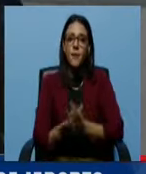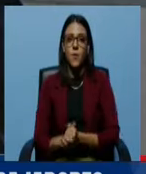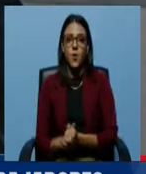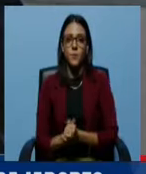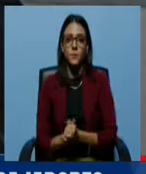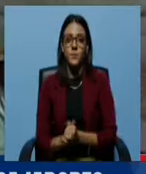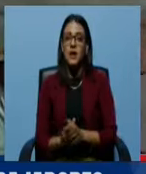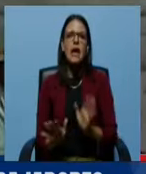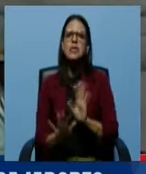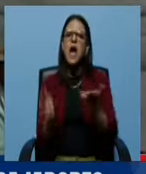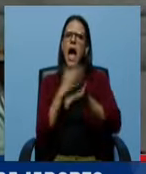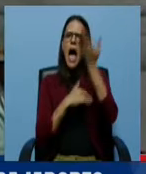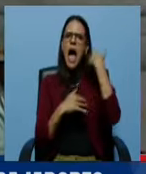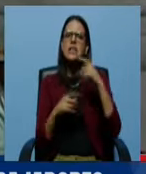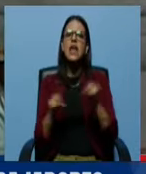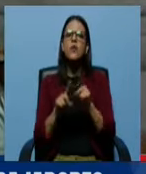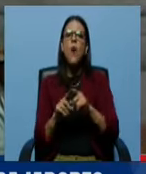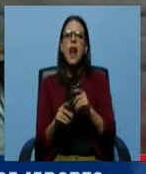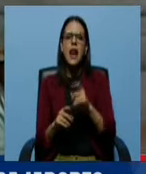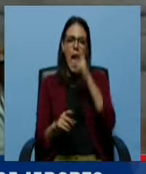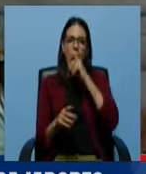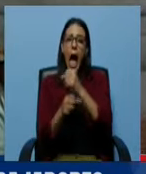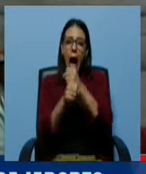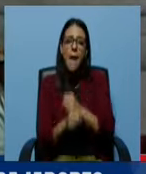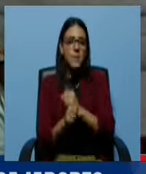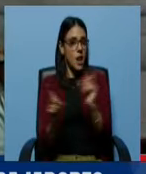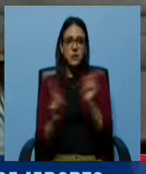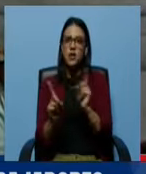Ya no es simplemente una amenaza, es una realidad.